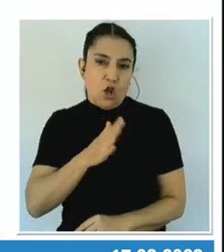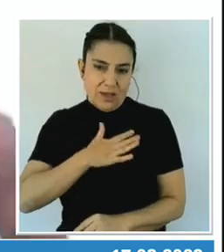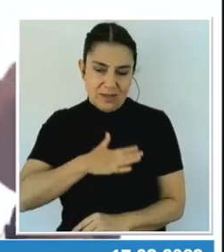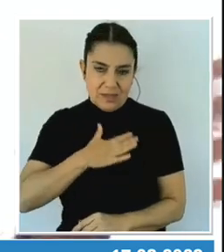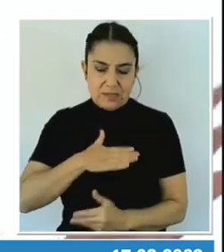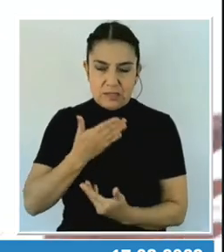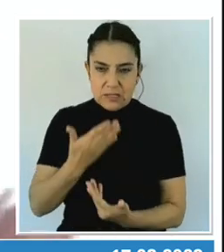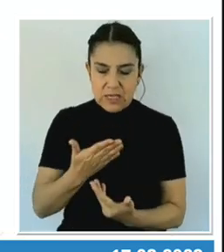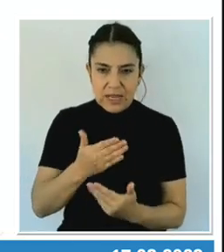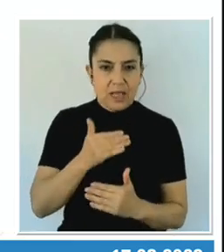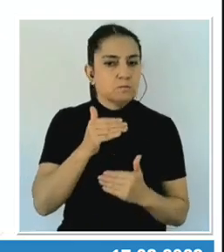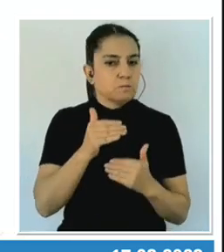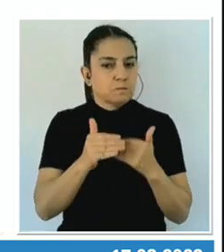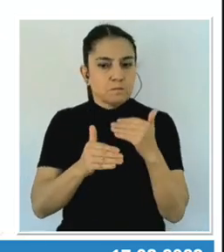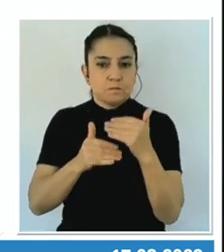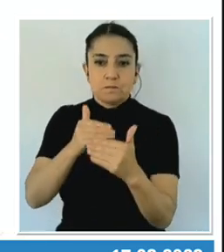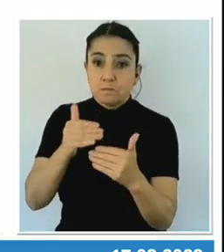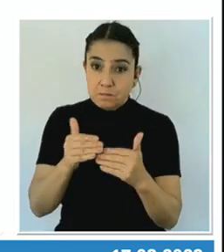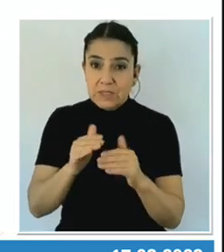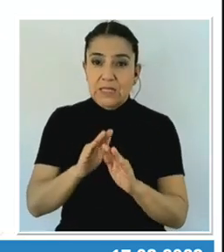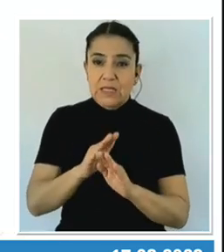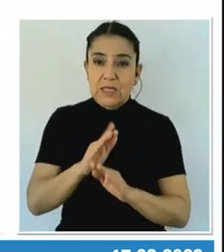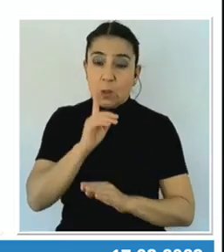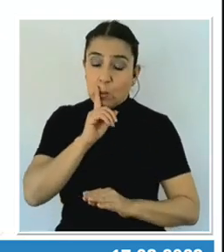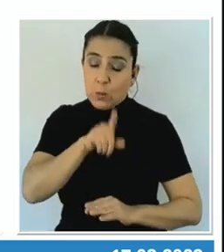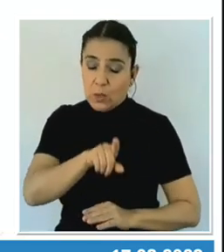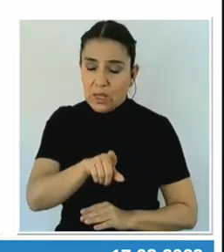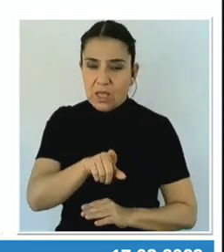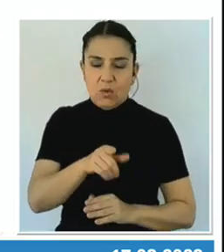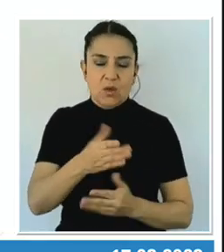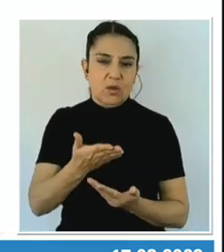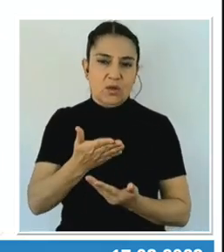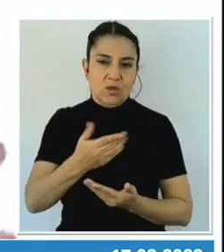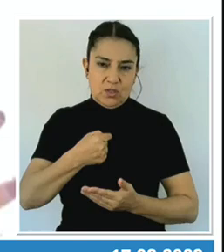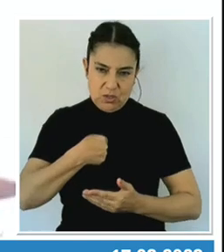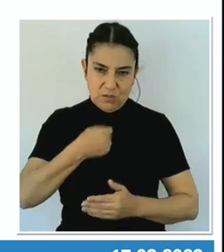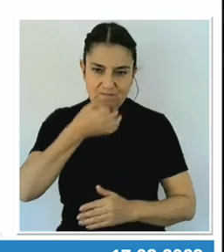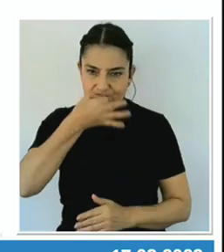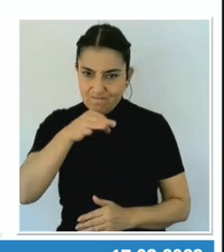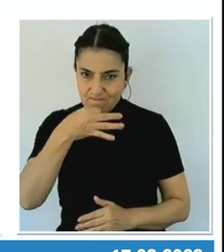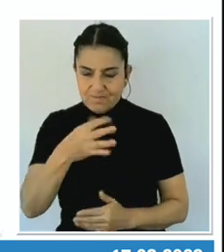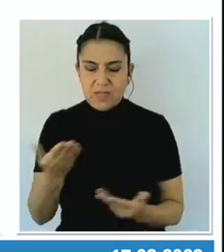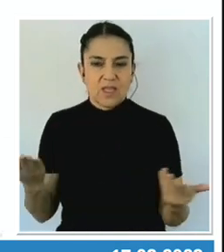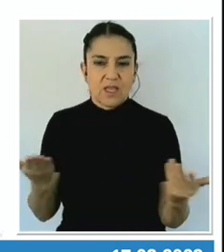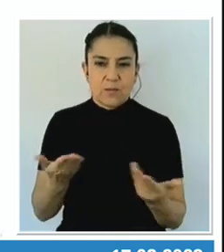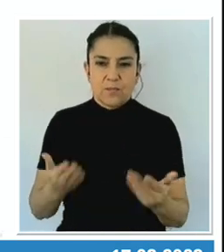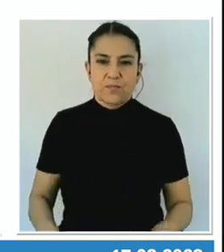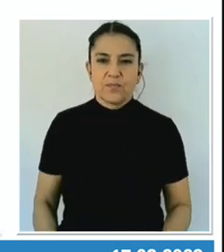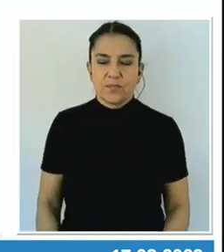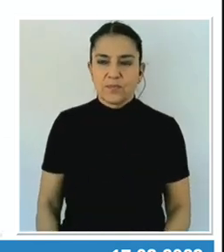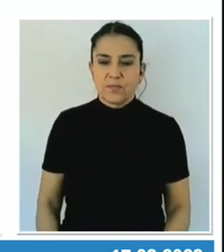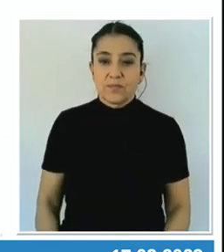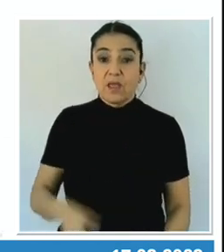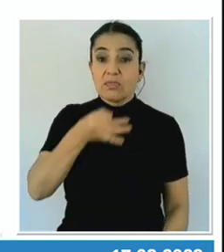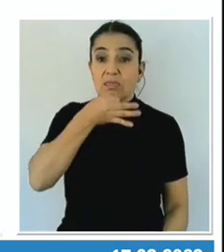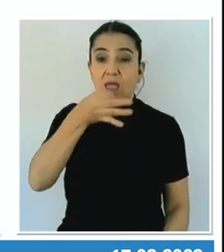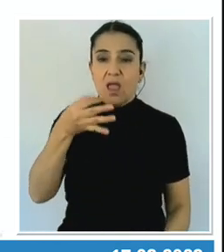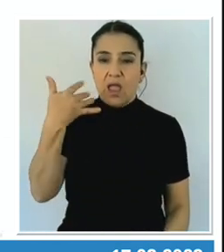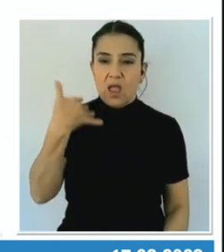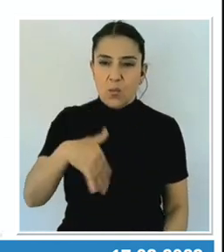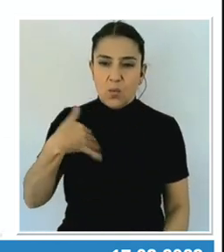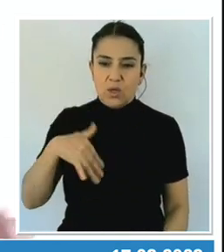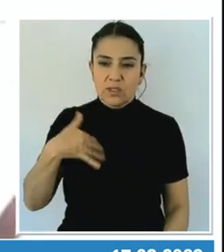ya rematando mi exposición, referirme a la importancia que han tenido